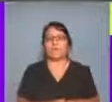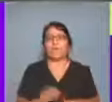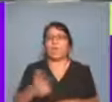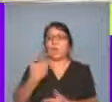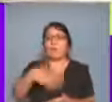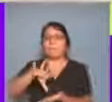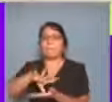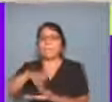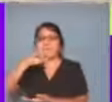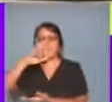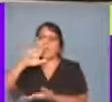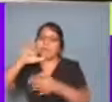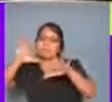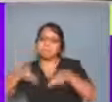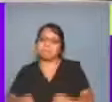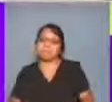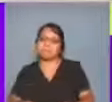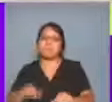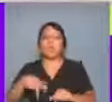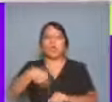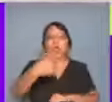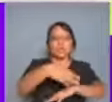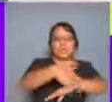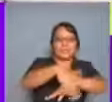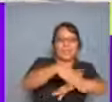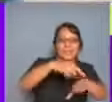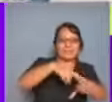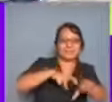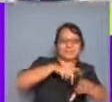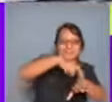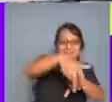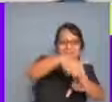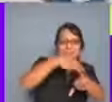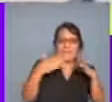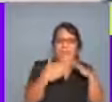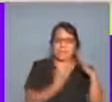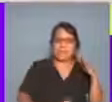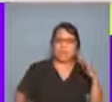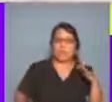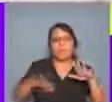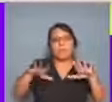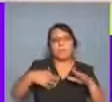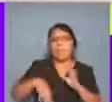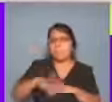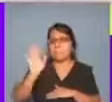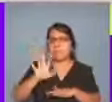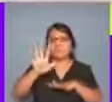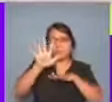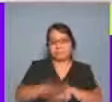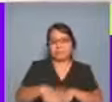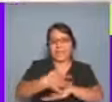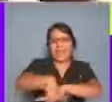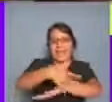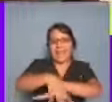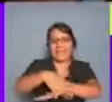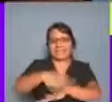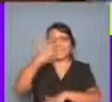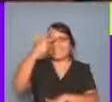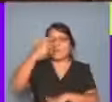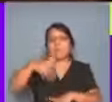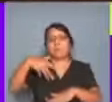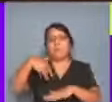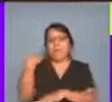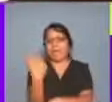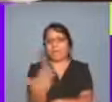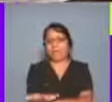Plaza del grano otros en la Vereda de la casa de gobierno pero la gran mayoría está en la calle sobre Calle San Martín ahí afuera